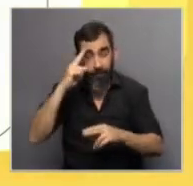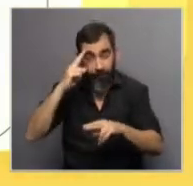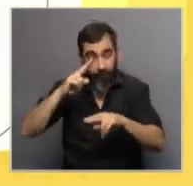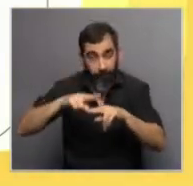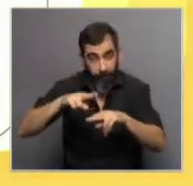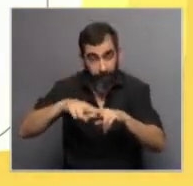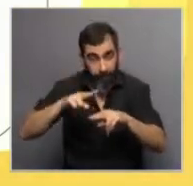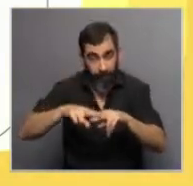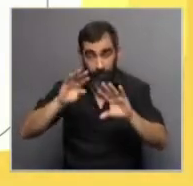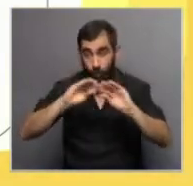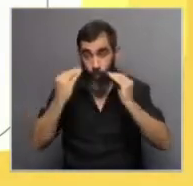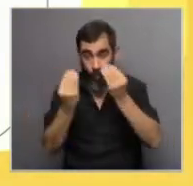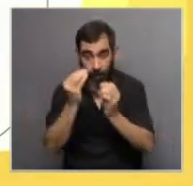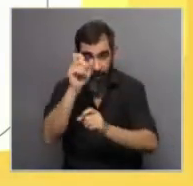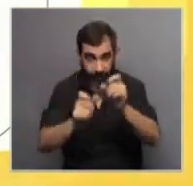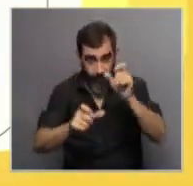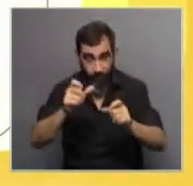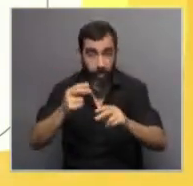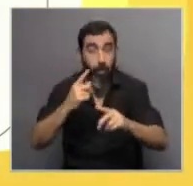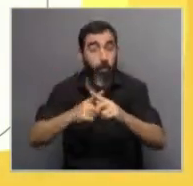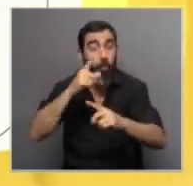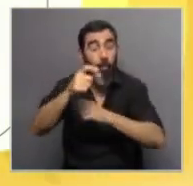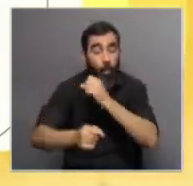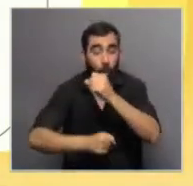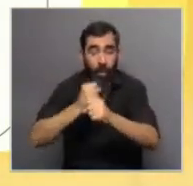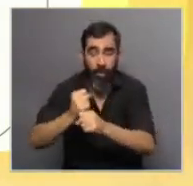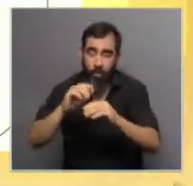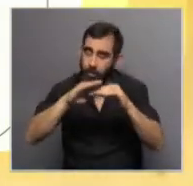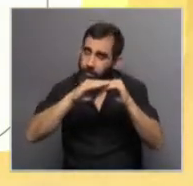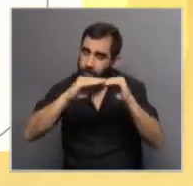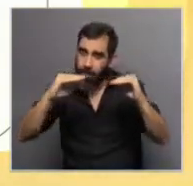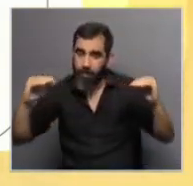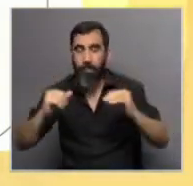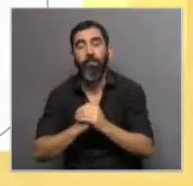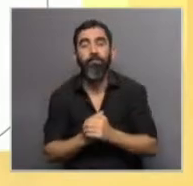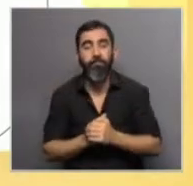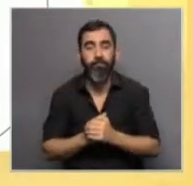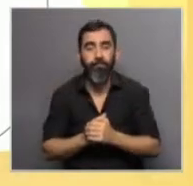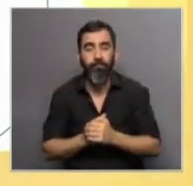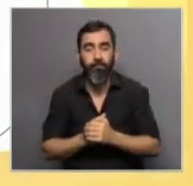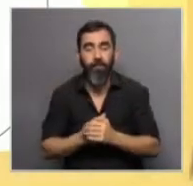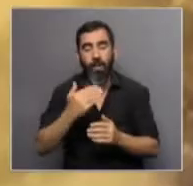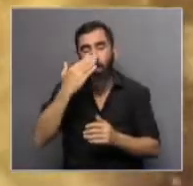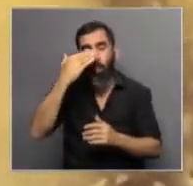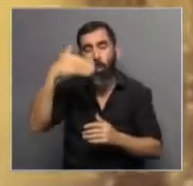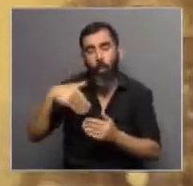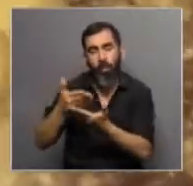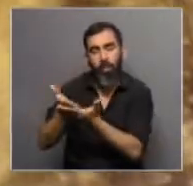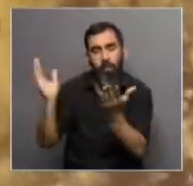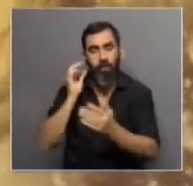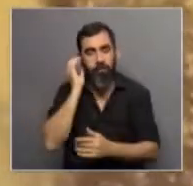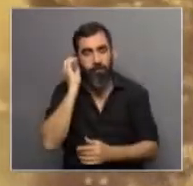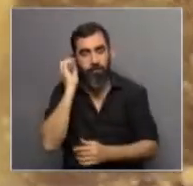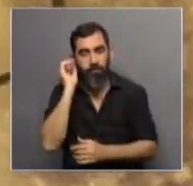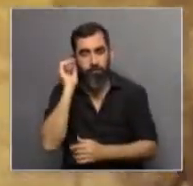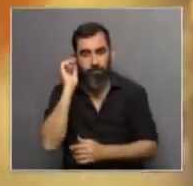enfermedad en el número de casos diagnosticados por año es estable. Está bien. Y finalmente, doctor, vamos a la última gráfica que teníamos previsto